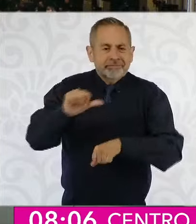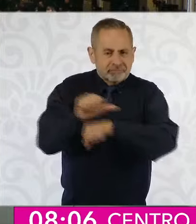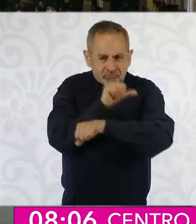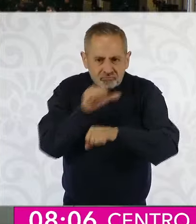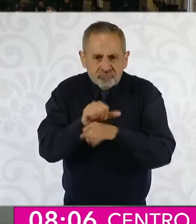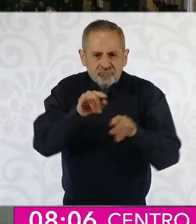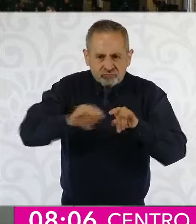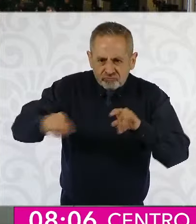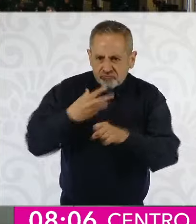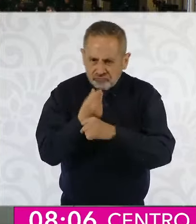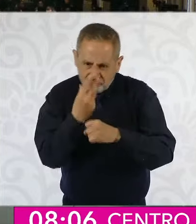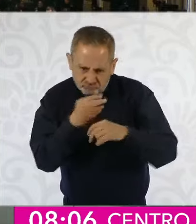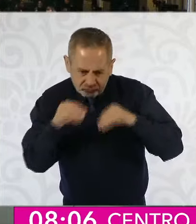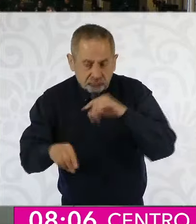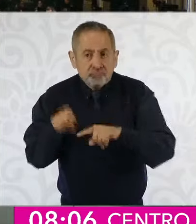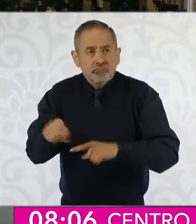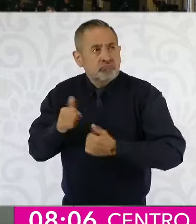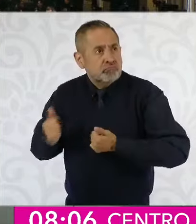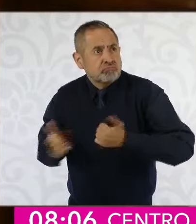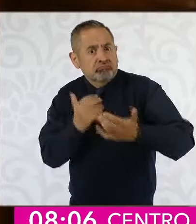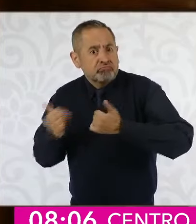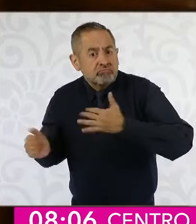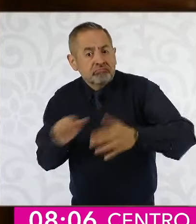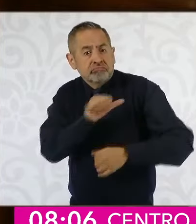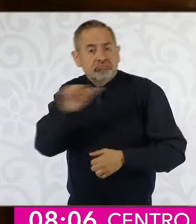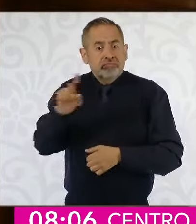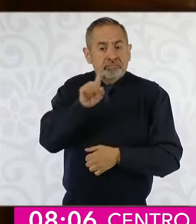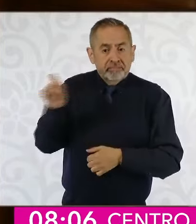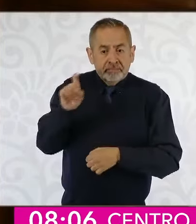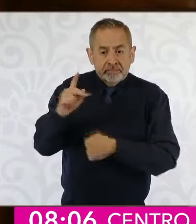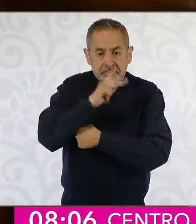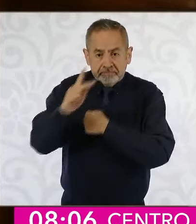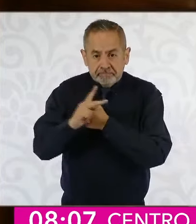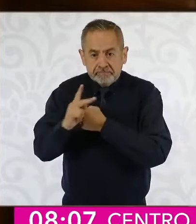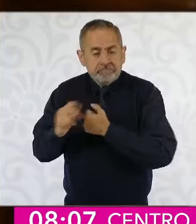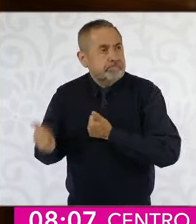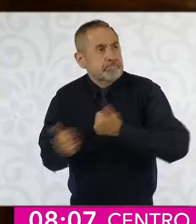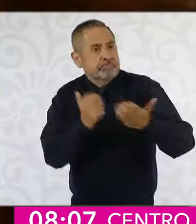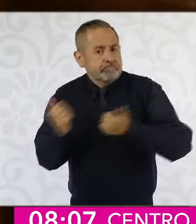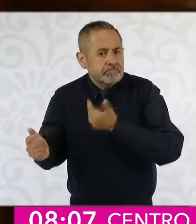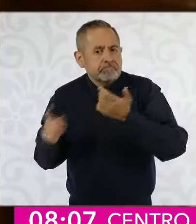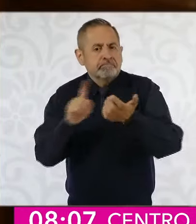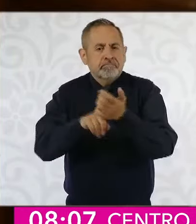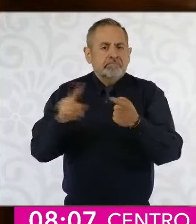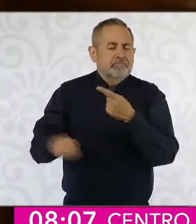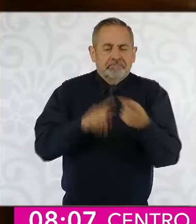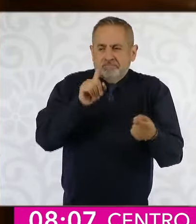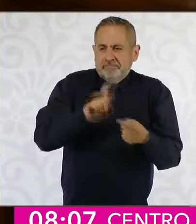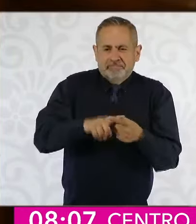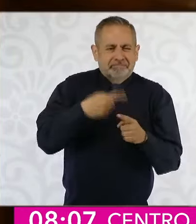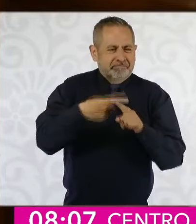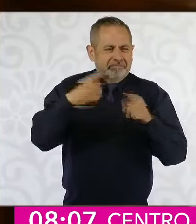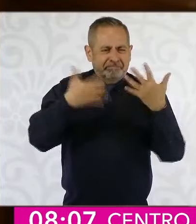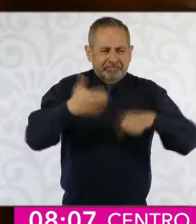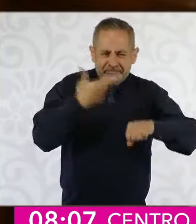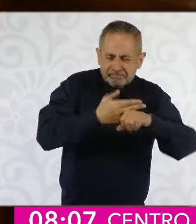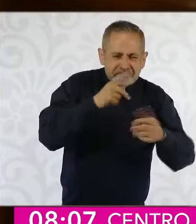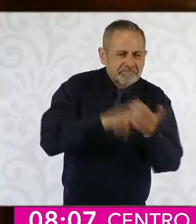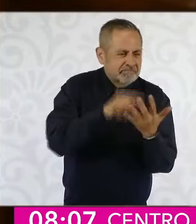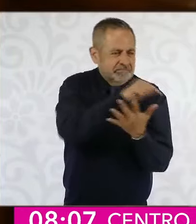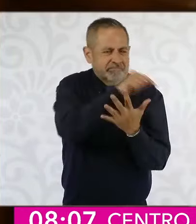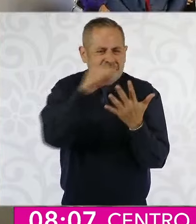y autopartes. Ella exporta a más de 100 países para clientes como Caterpillar, John Deere, Case New